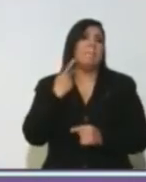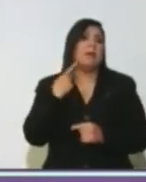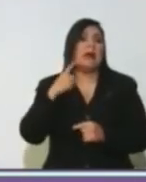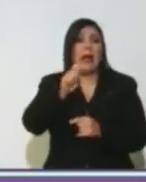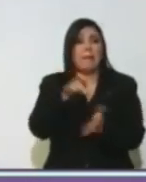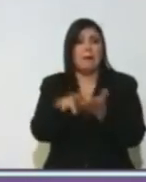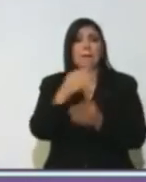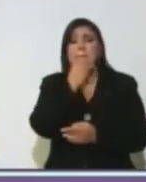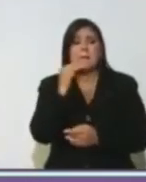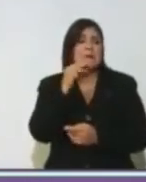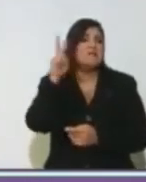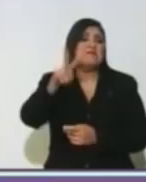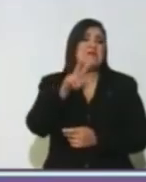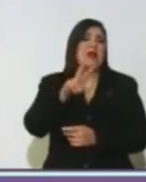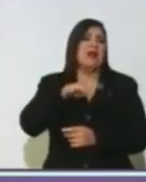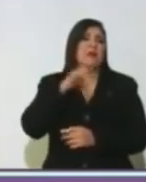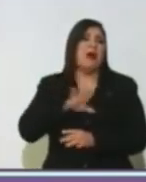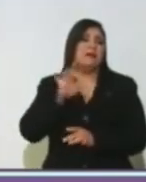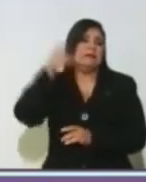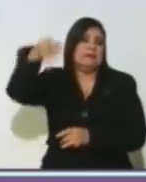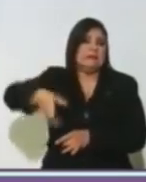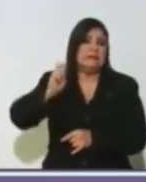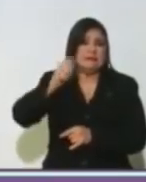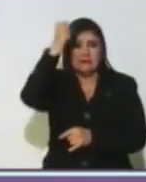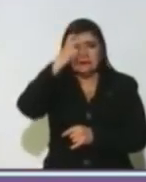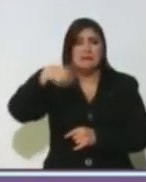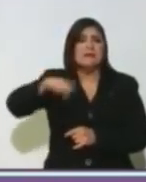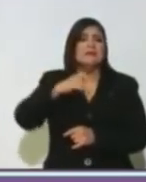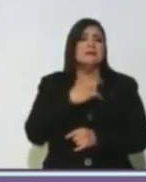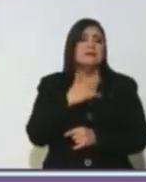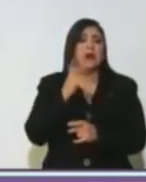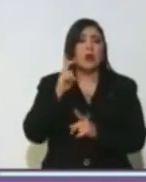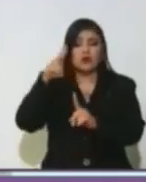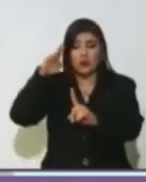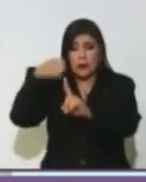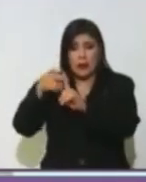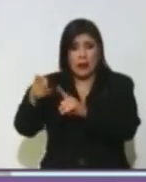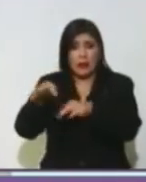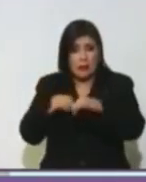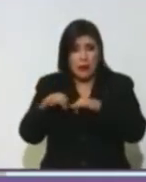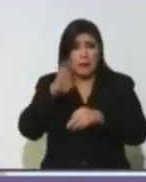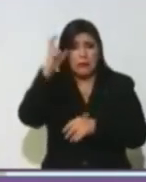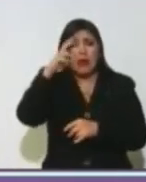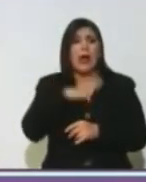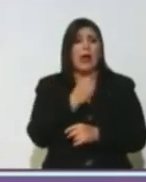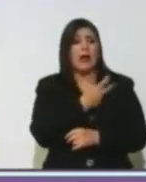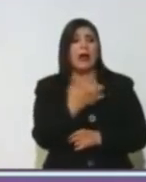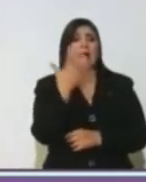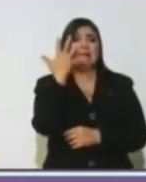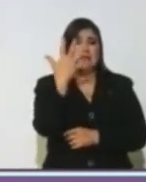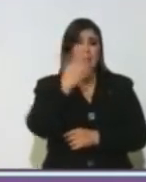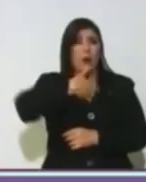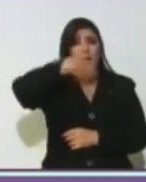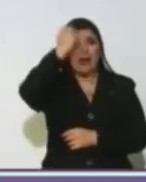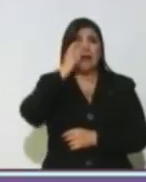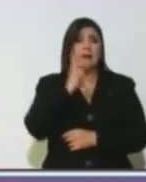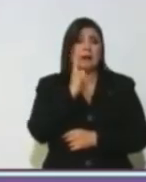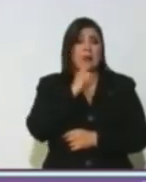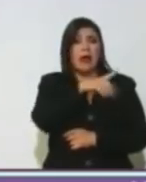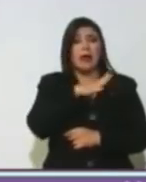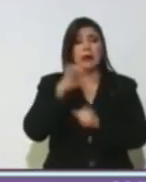ejemplo de los cambios en la ciudad que irritan a mikel y su misión es que hoy cinco mujeres sean candidatas a gobernar la ciudad